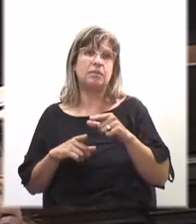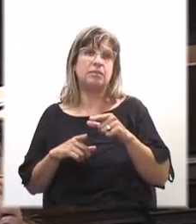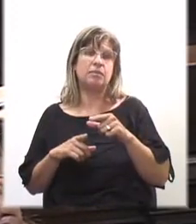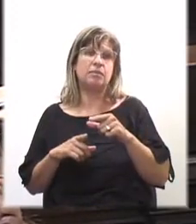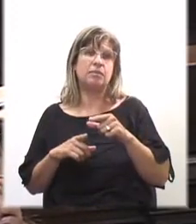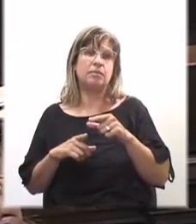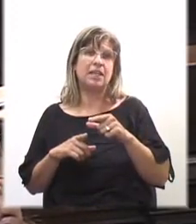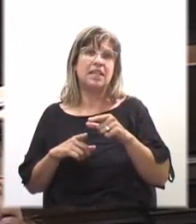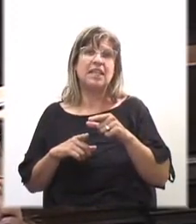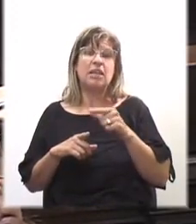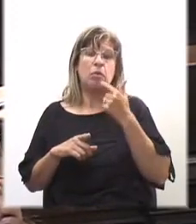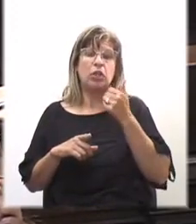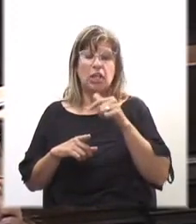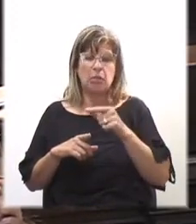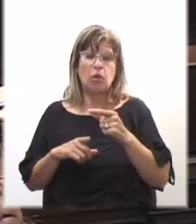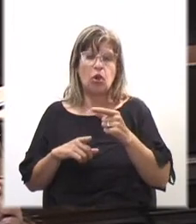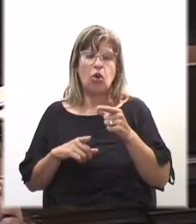estarían enfrentados.